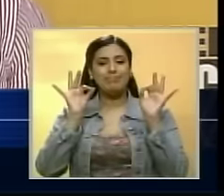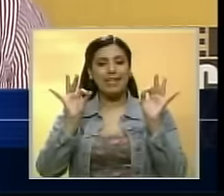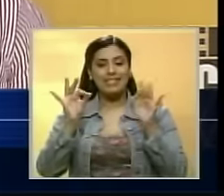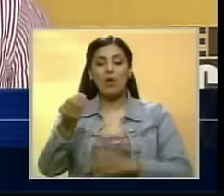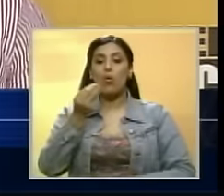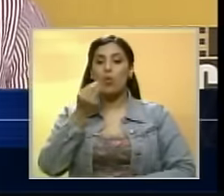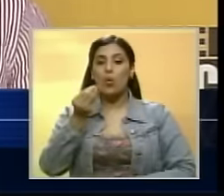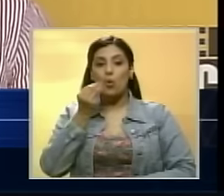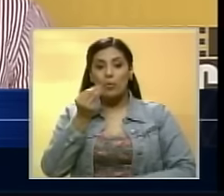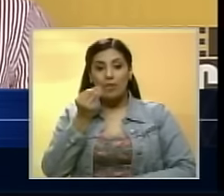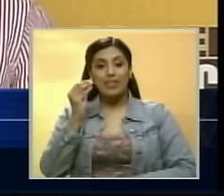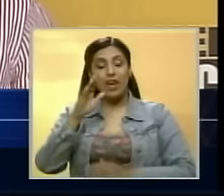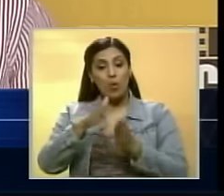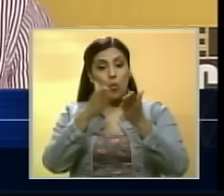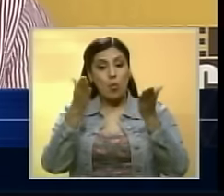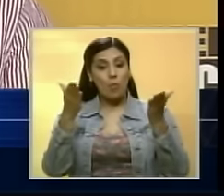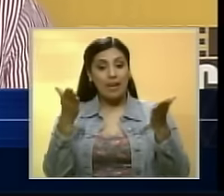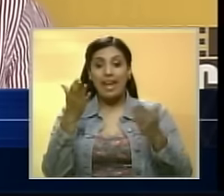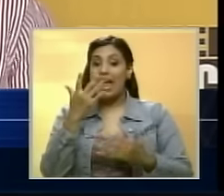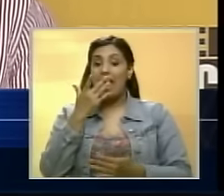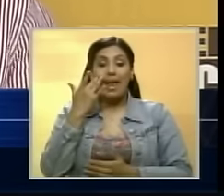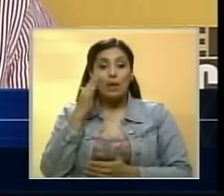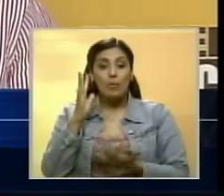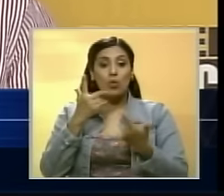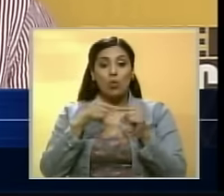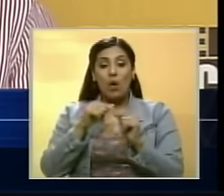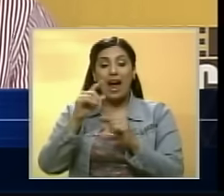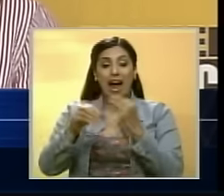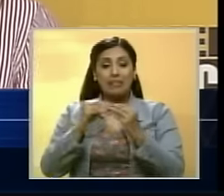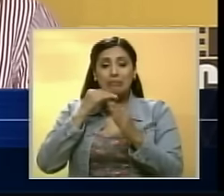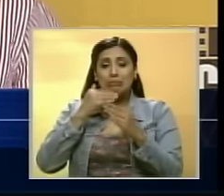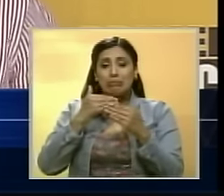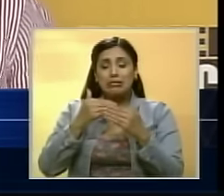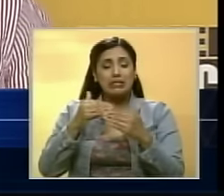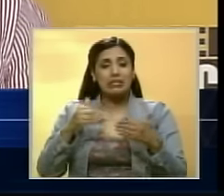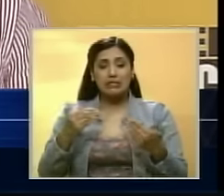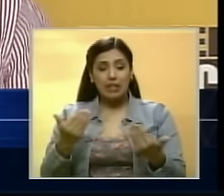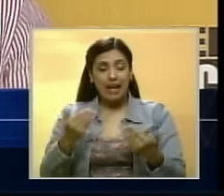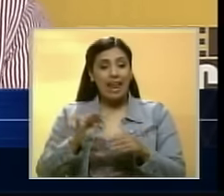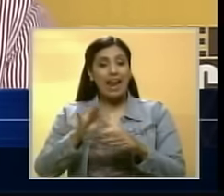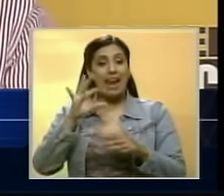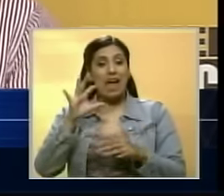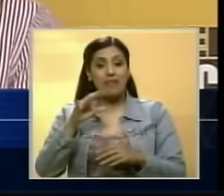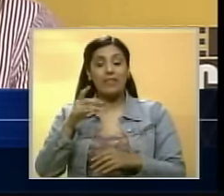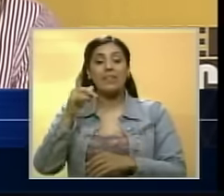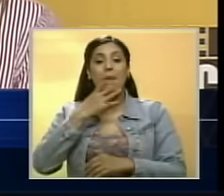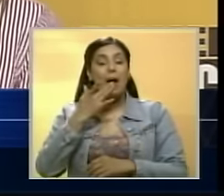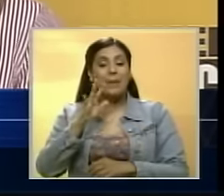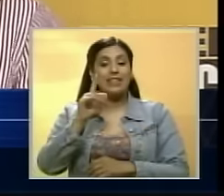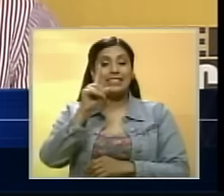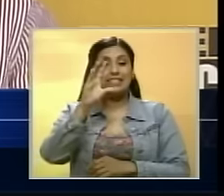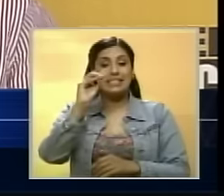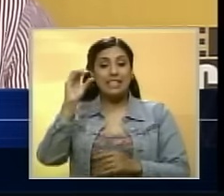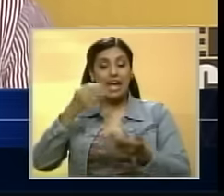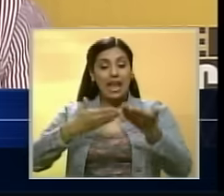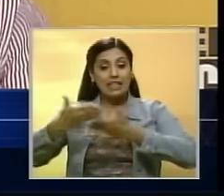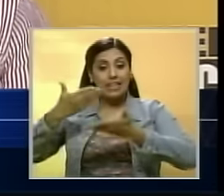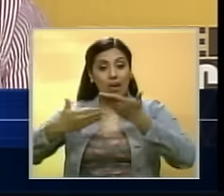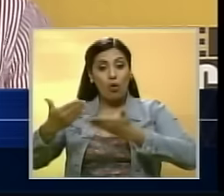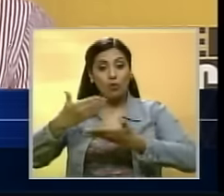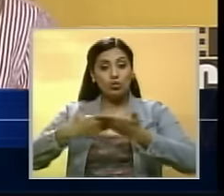alimentación en cumaná Si no los hechos que estarían por venir serían muy graves casi 100 establecimientos